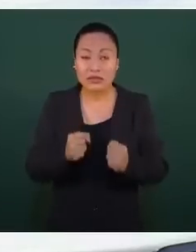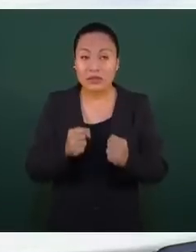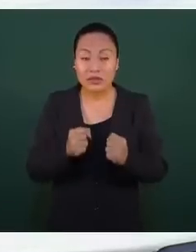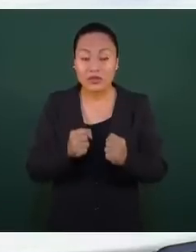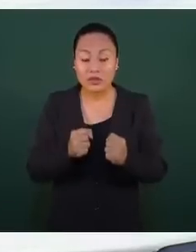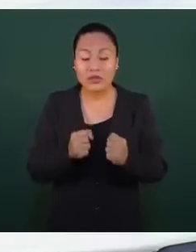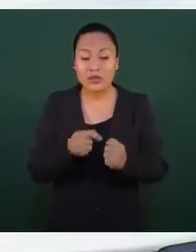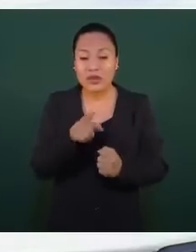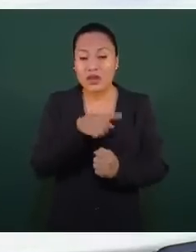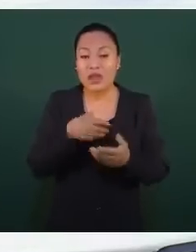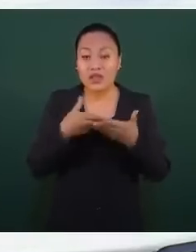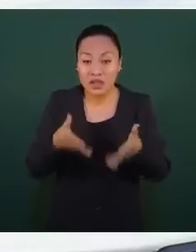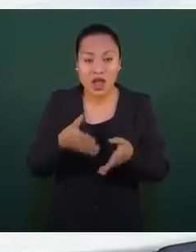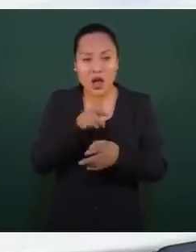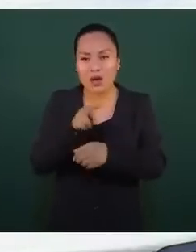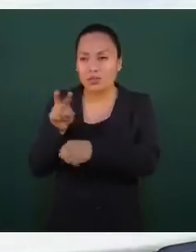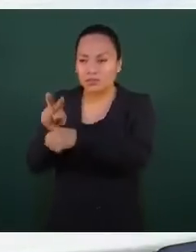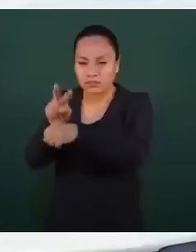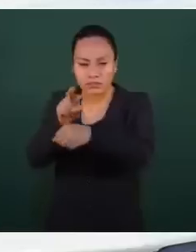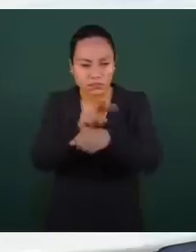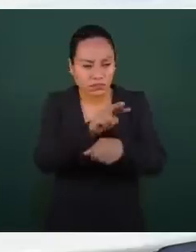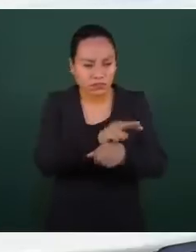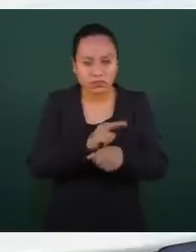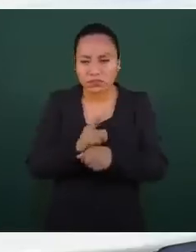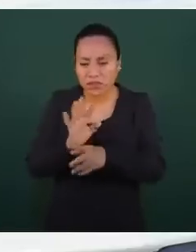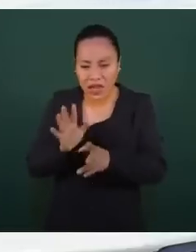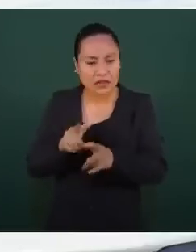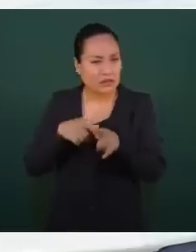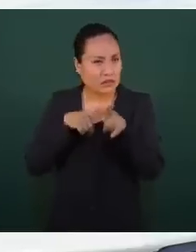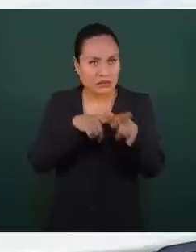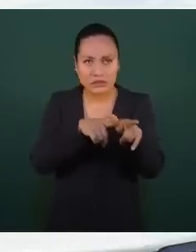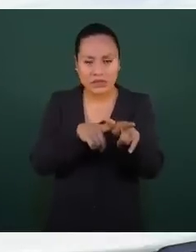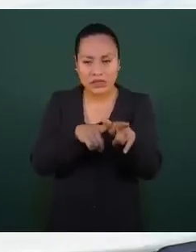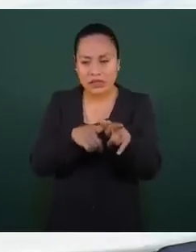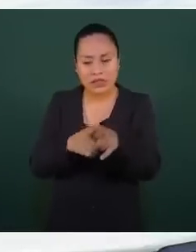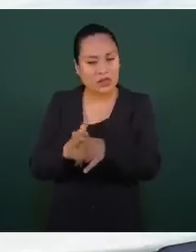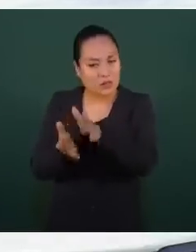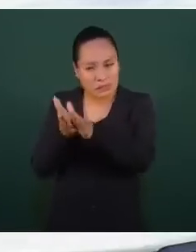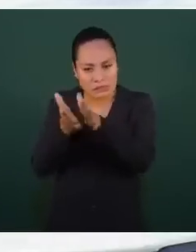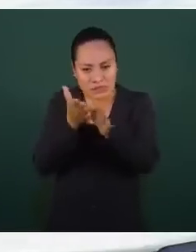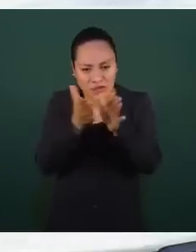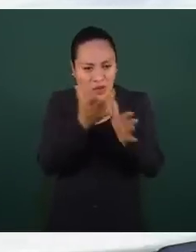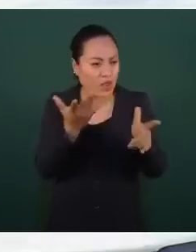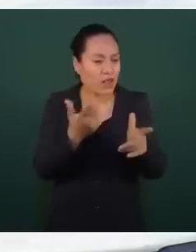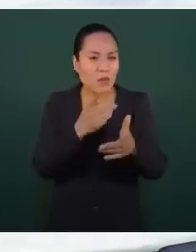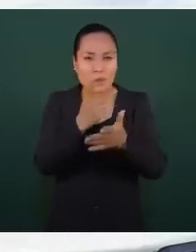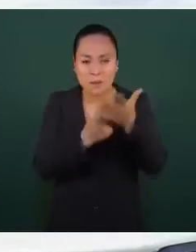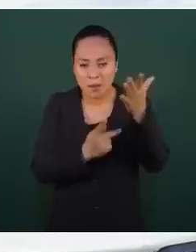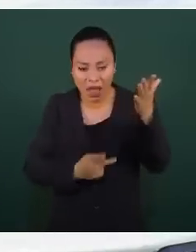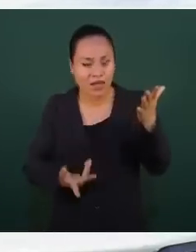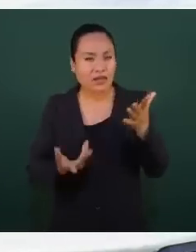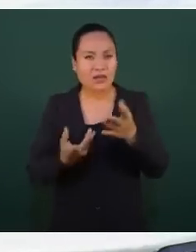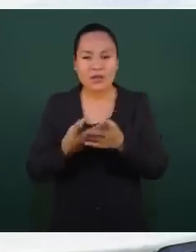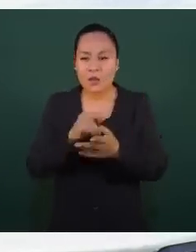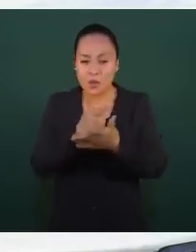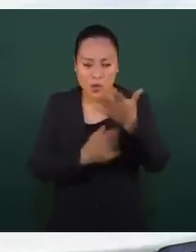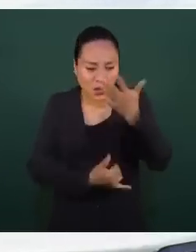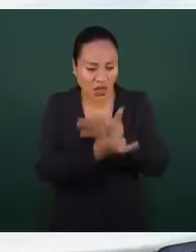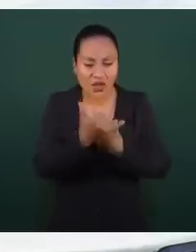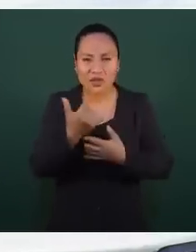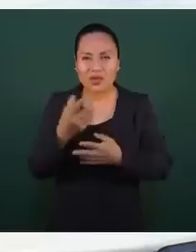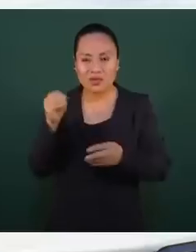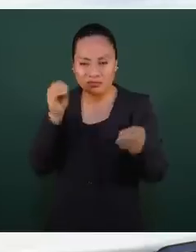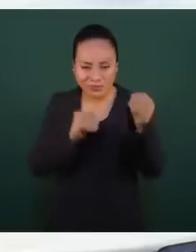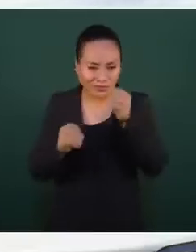hablando de las obras que fue a recorrer, cómo garantizar que no se dejen obras inconclusas o proyectos a medias.